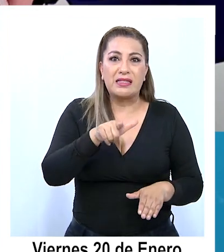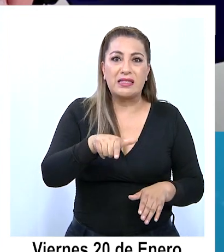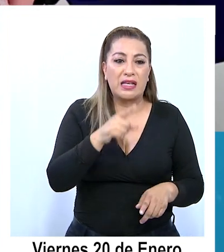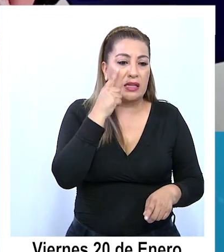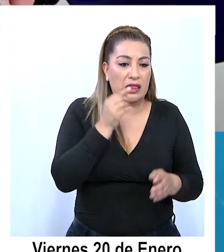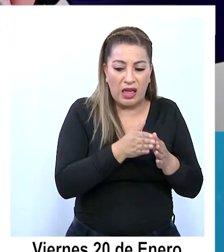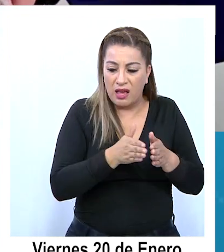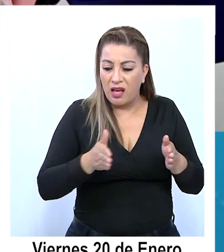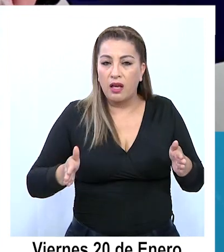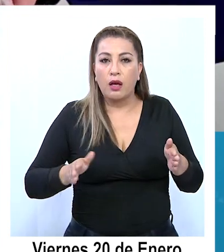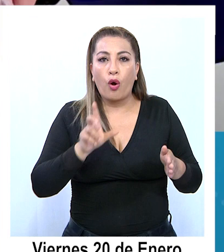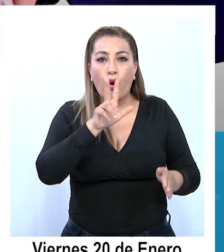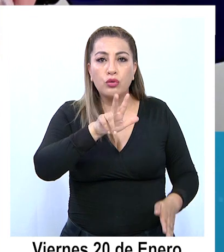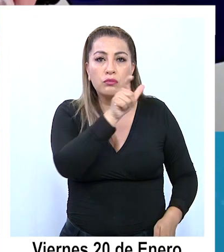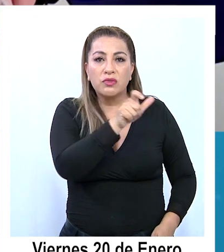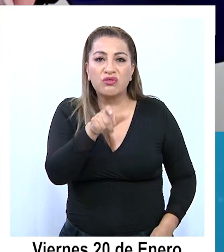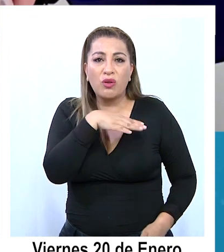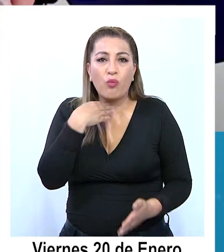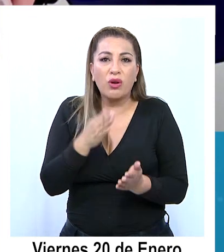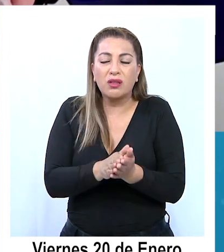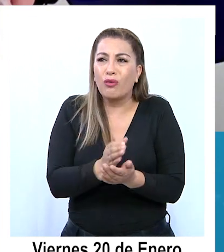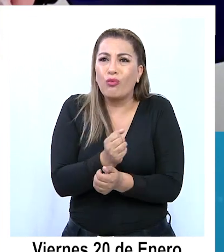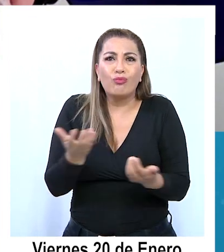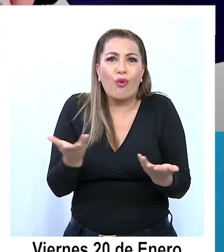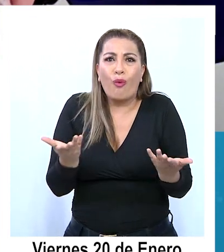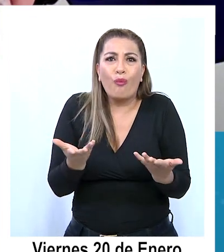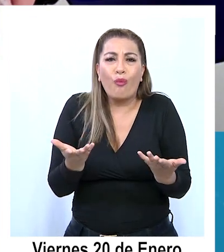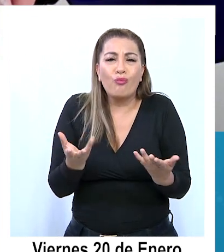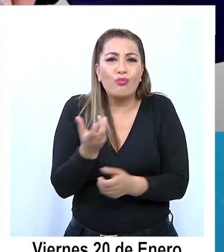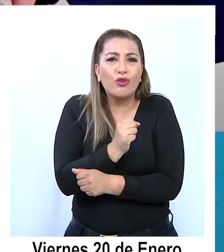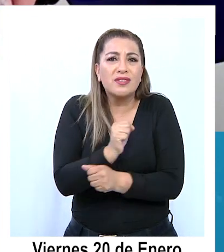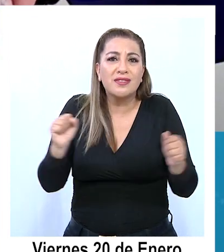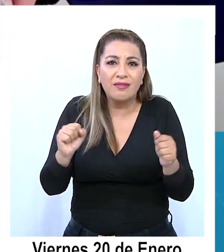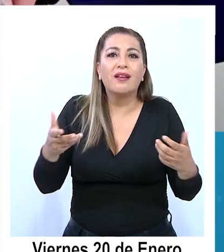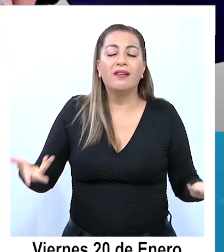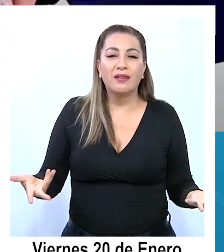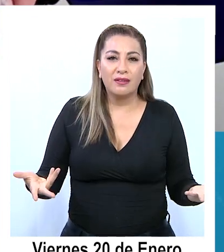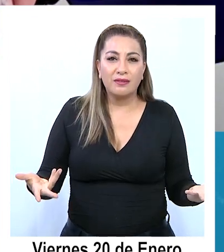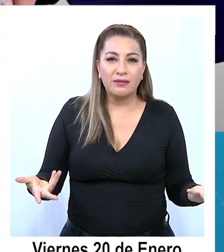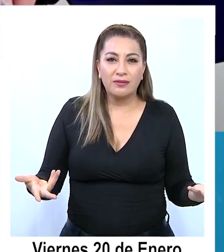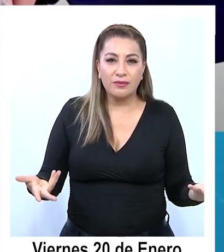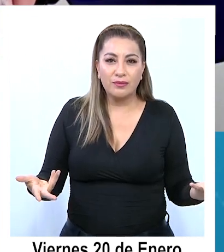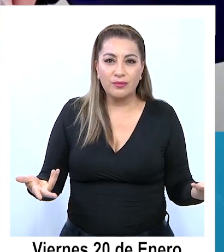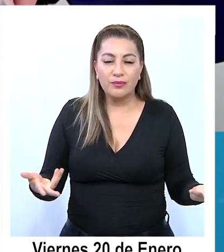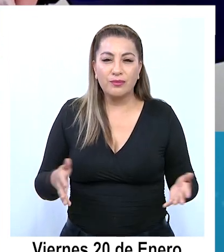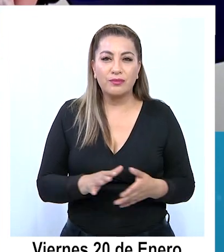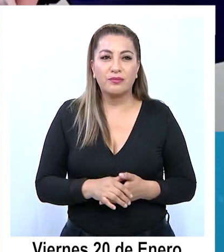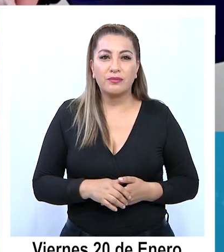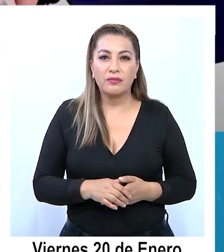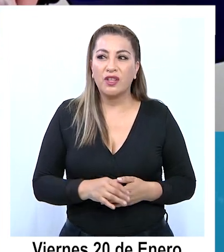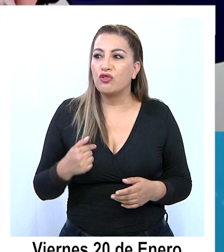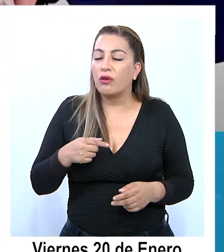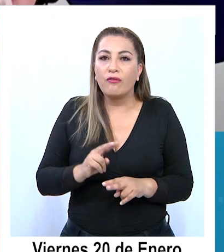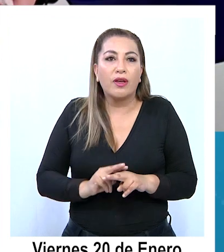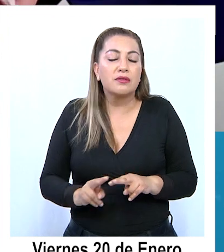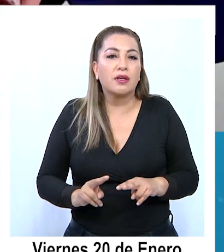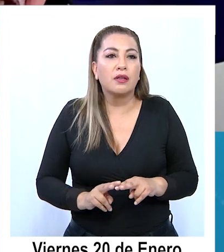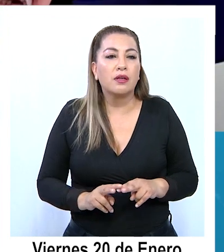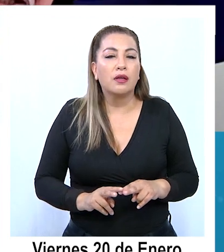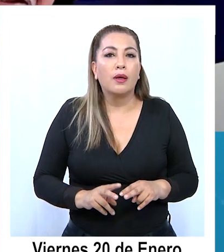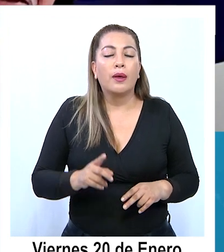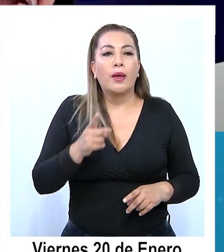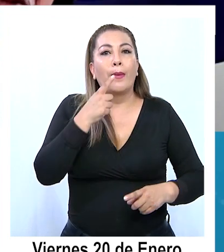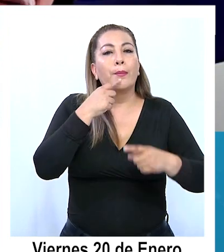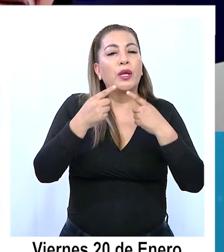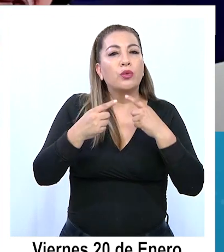días es inaceptable. O sea, si no se dan cuenta de eso, no sé qué más hacer. Sí. Yo ayer Mucha